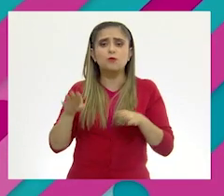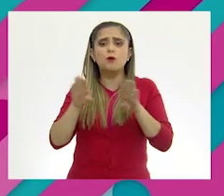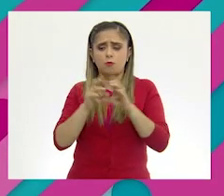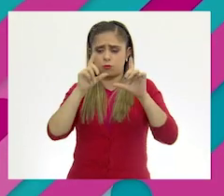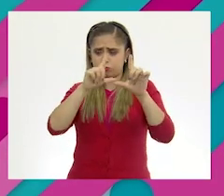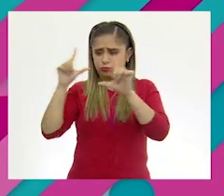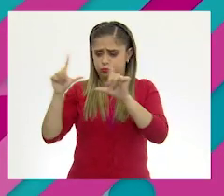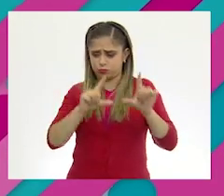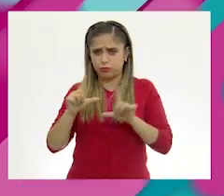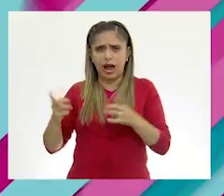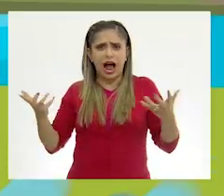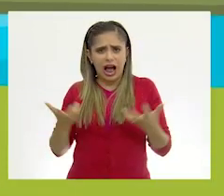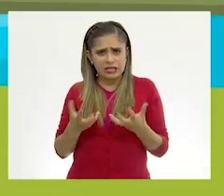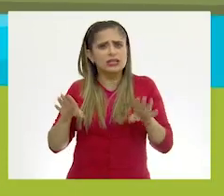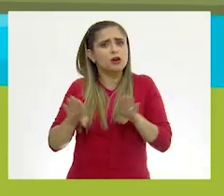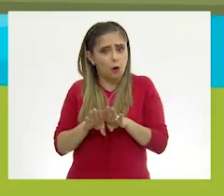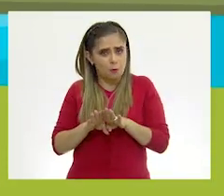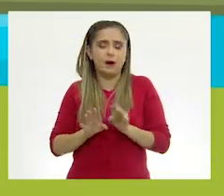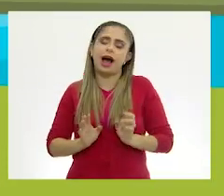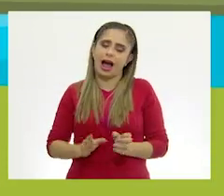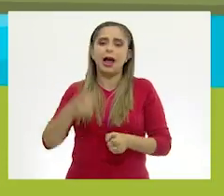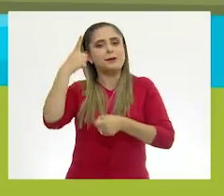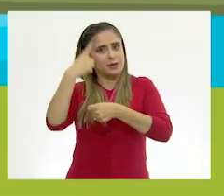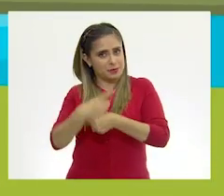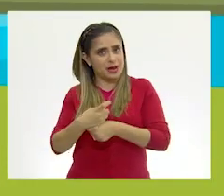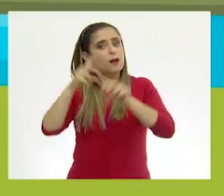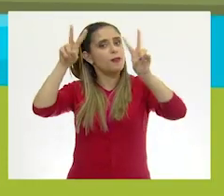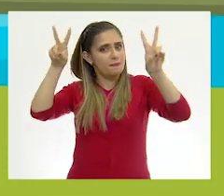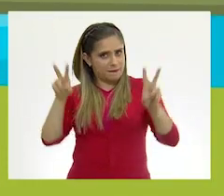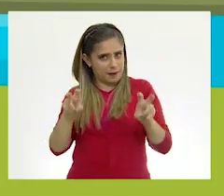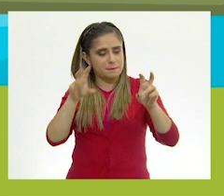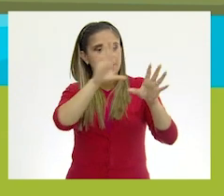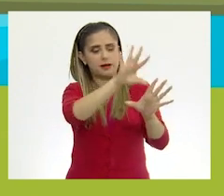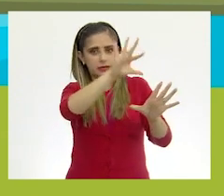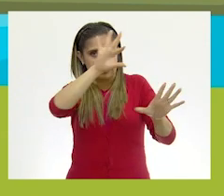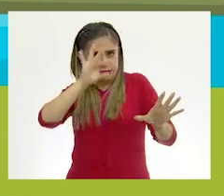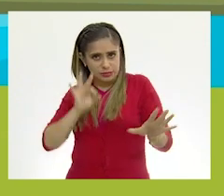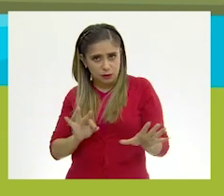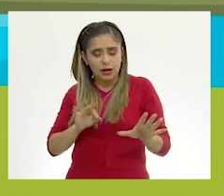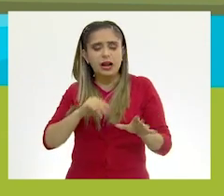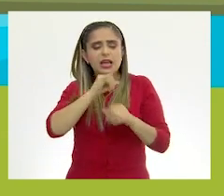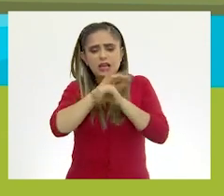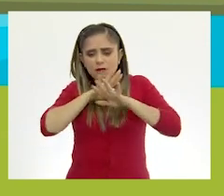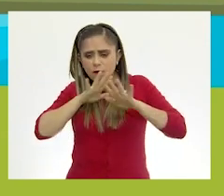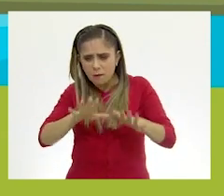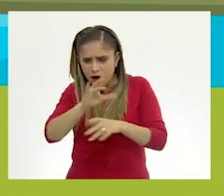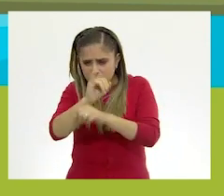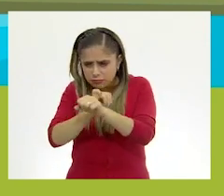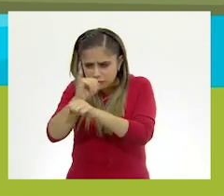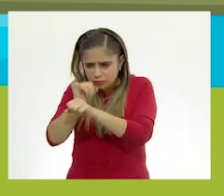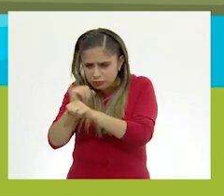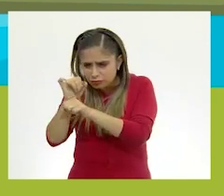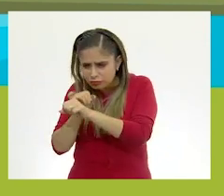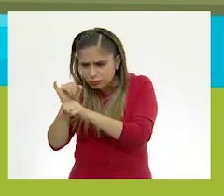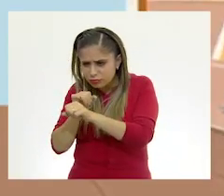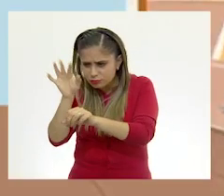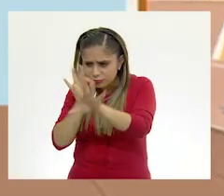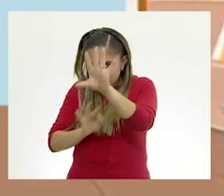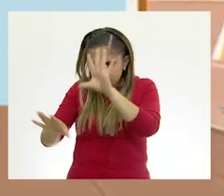estos pasos. Selección del tema, búsqueda y recolección de información, depuración de información, elaboración de un